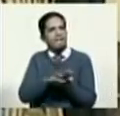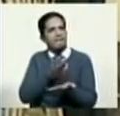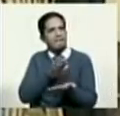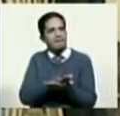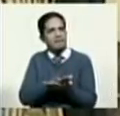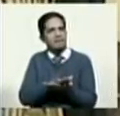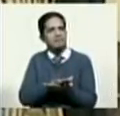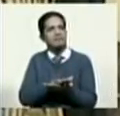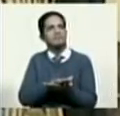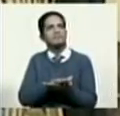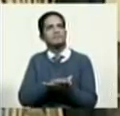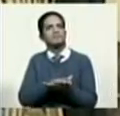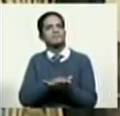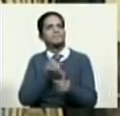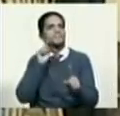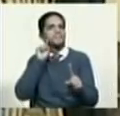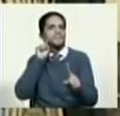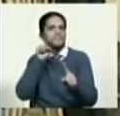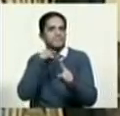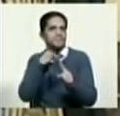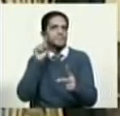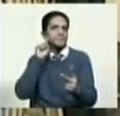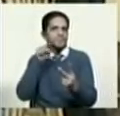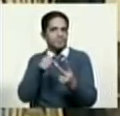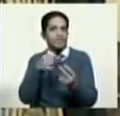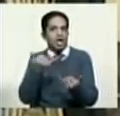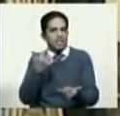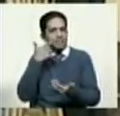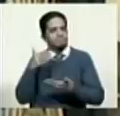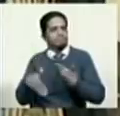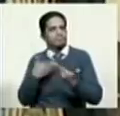centros fundamentales que están en pleno desarrollo.